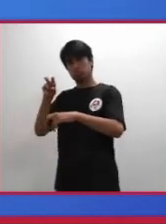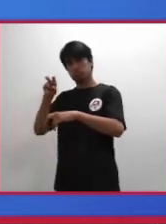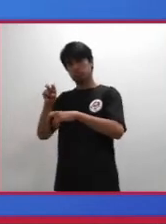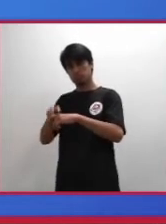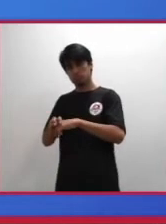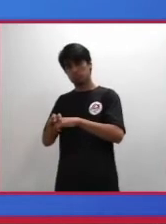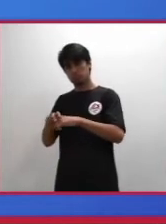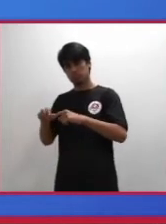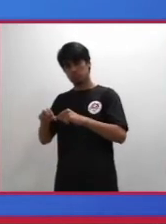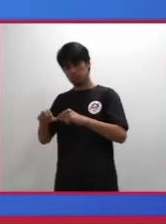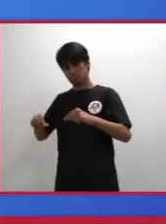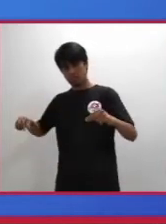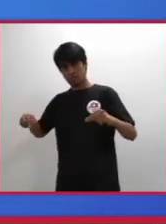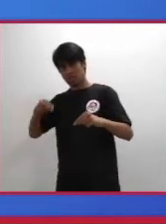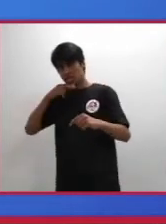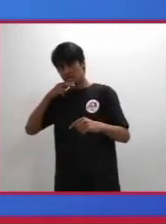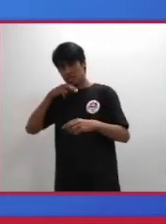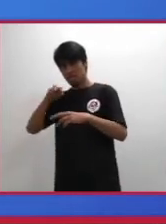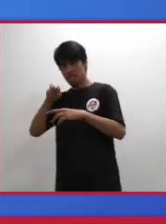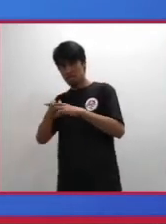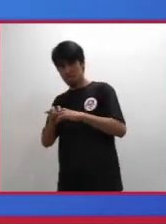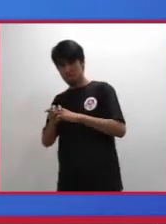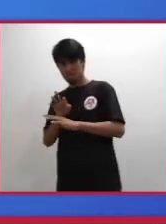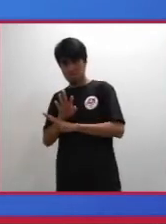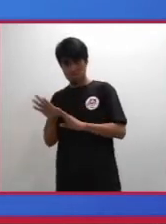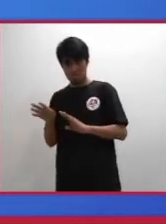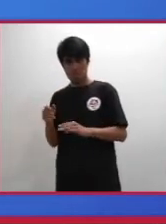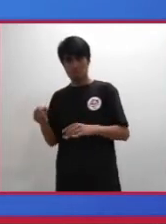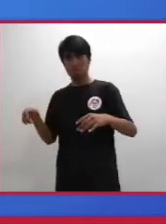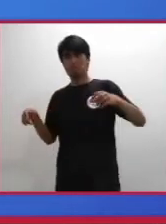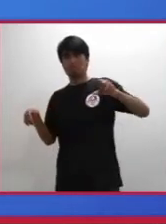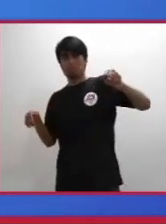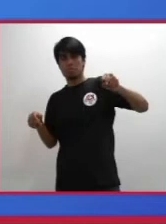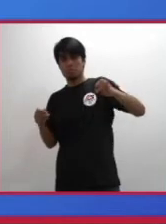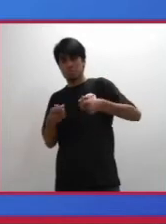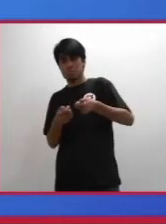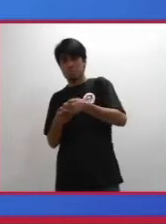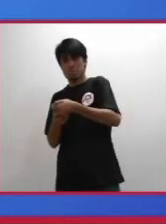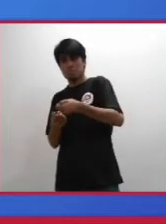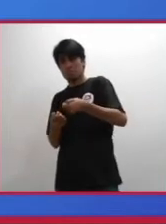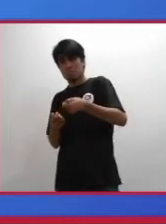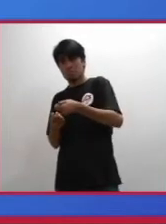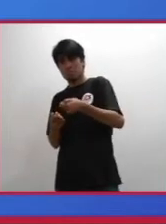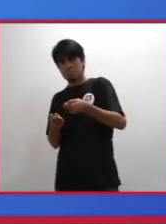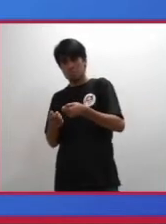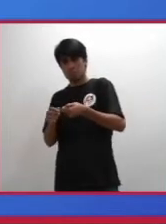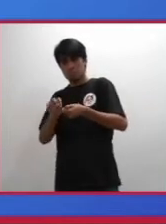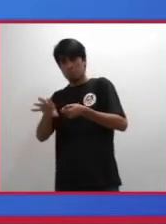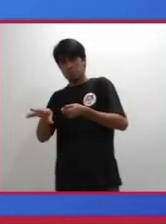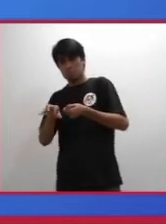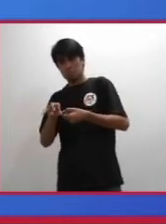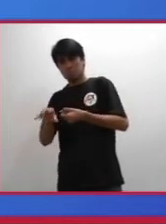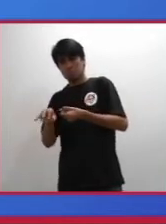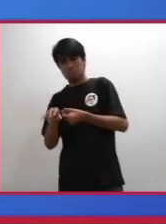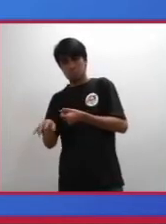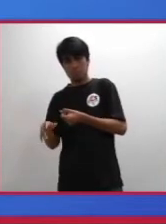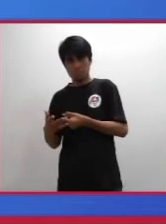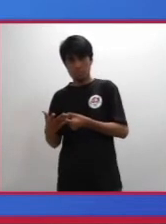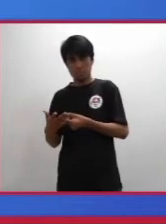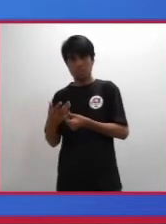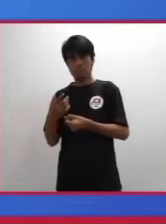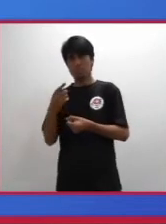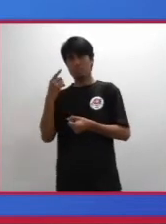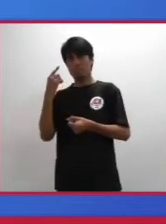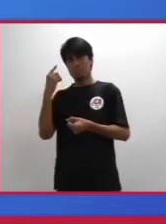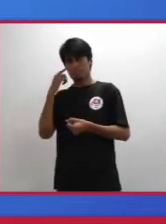una barandilla, nada más, ¿verdad? Y sujetando la manguera de la cual está saliendo el concreto. Al parecer no